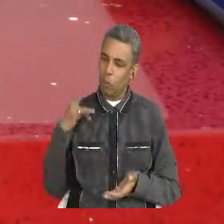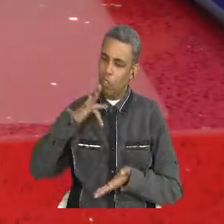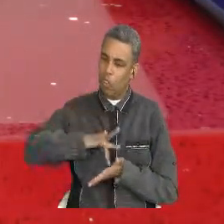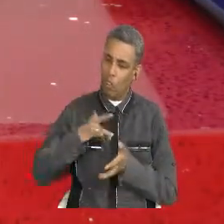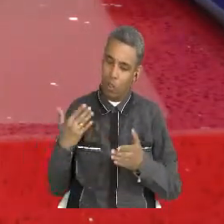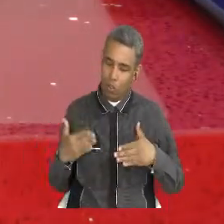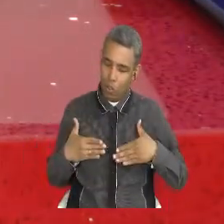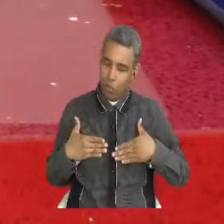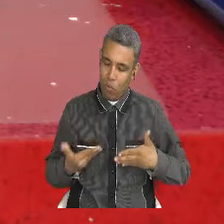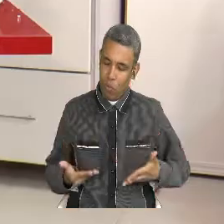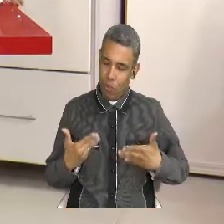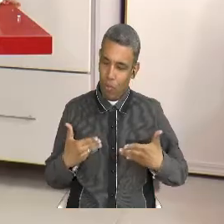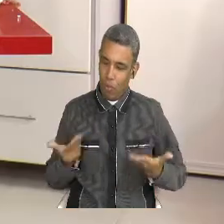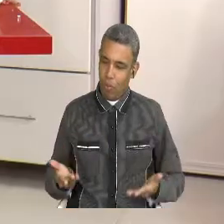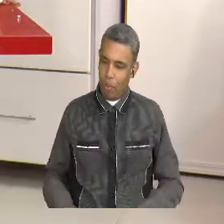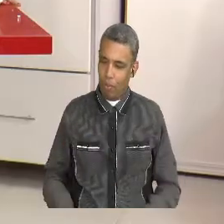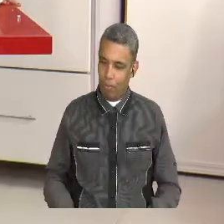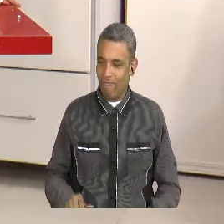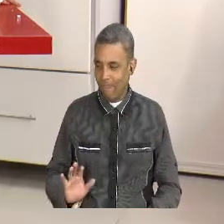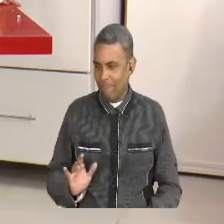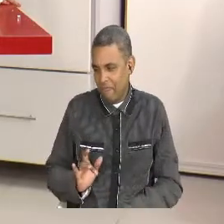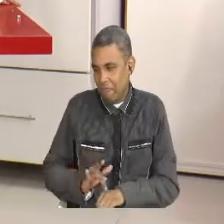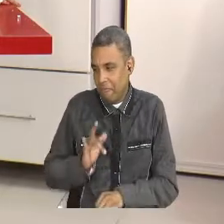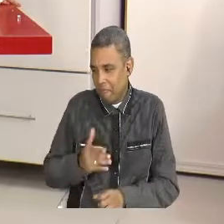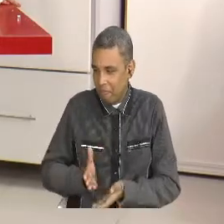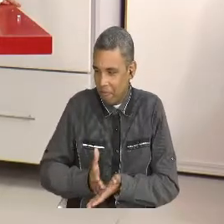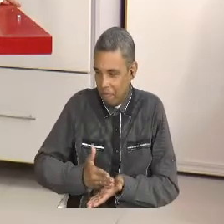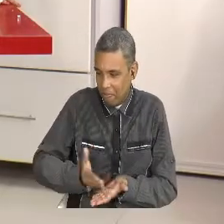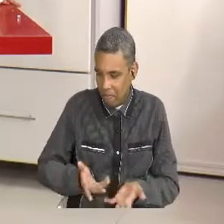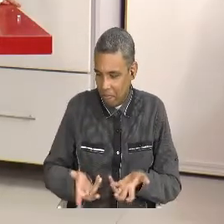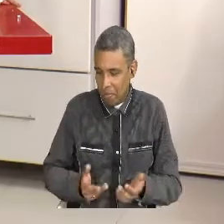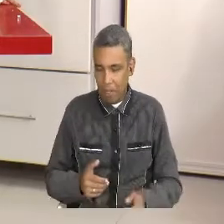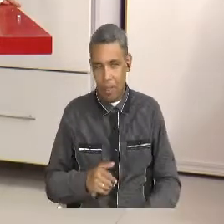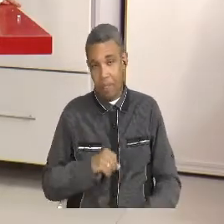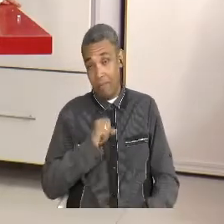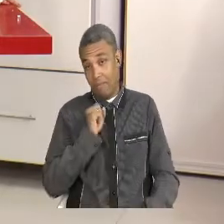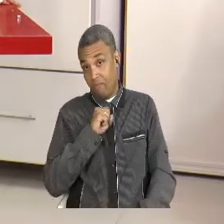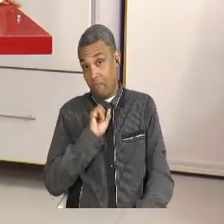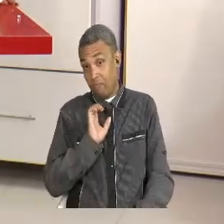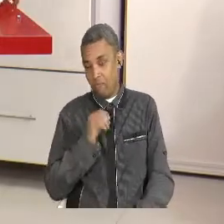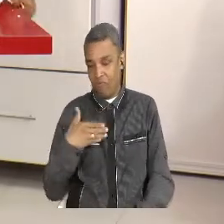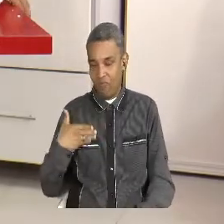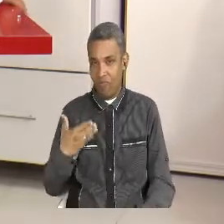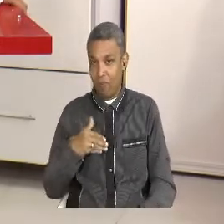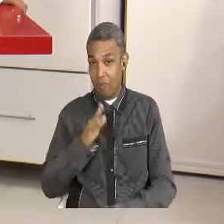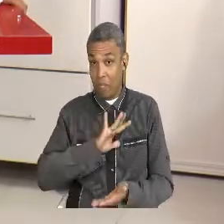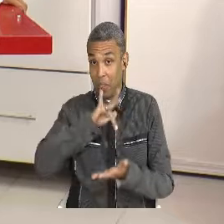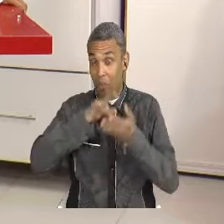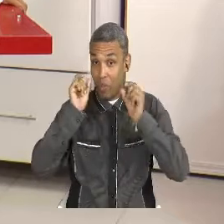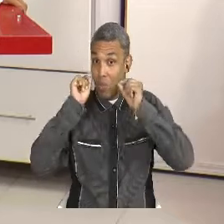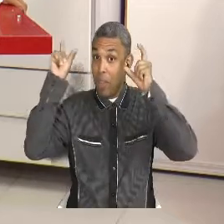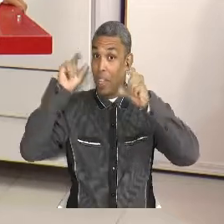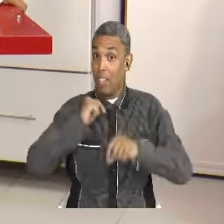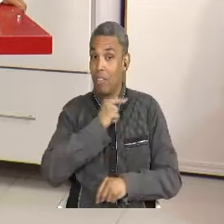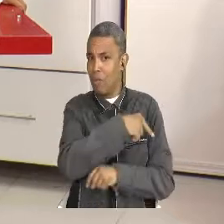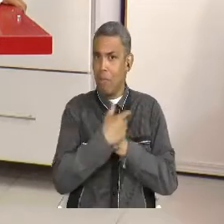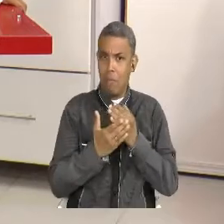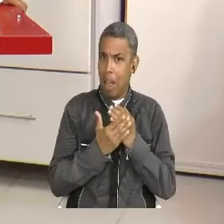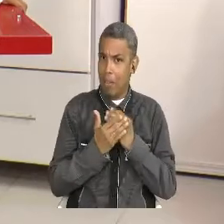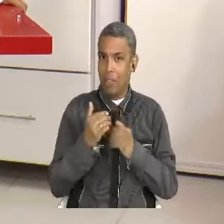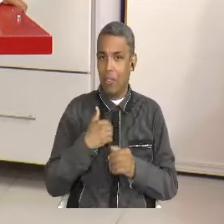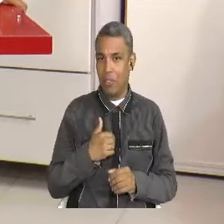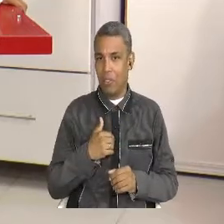que echar ahí la picadita y la cocinadita. Oh, pues la verdad no había preparado para hacer la ensalada de frutas, ¿no? Pero estaba muy bien, muy